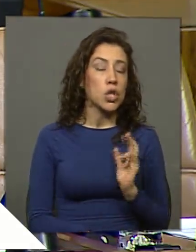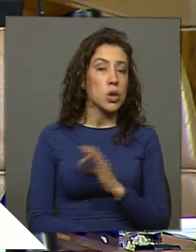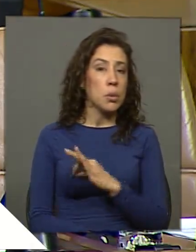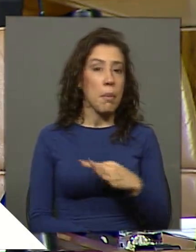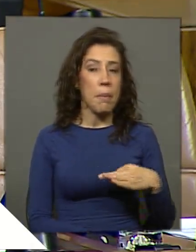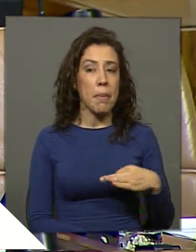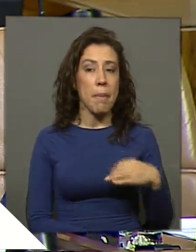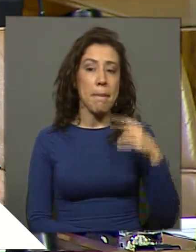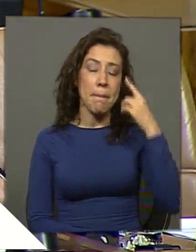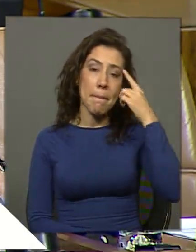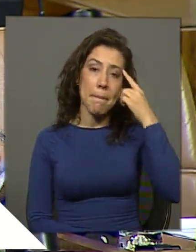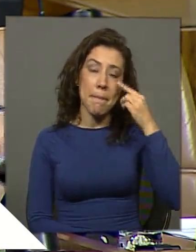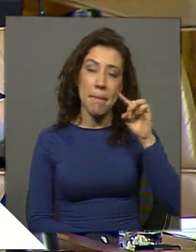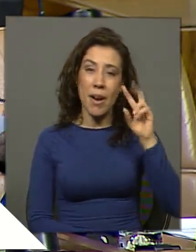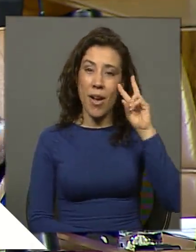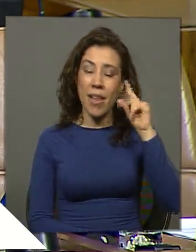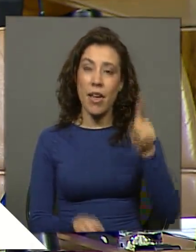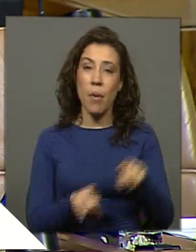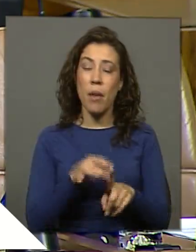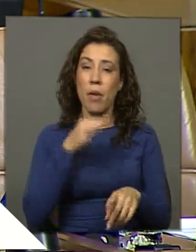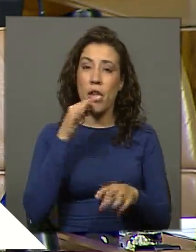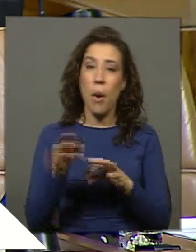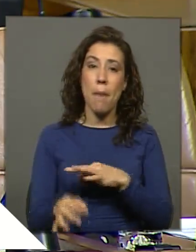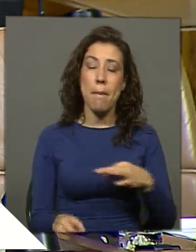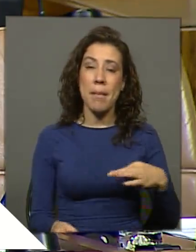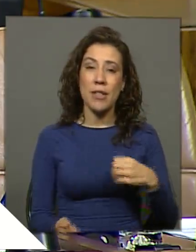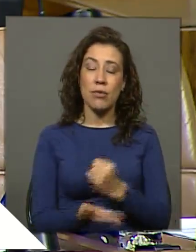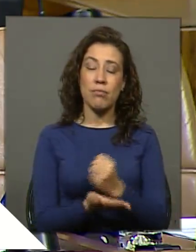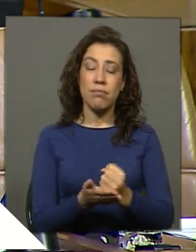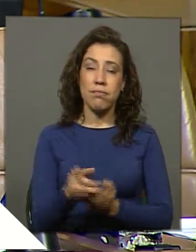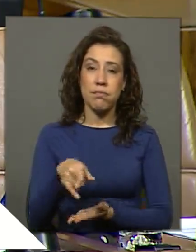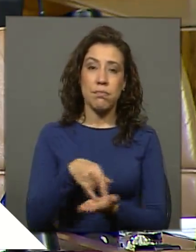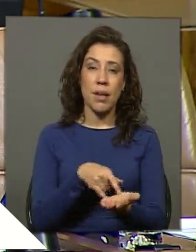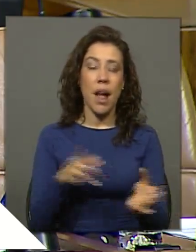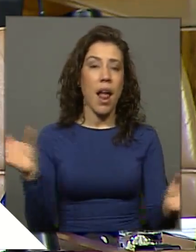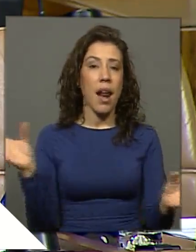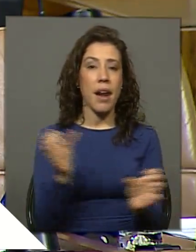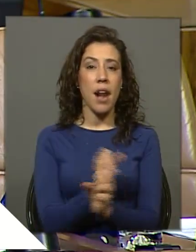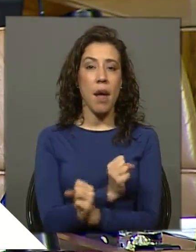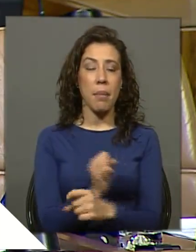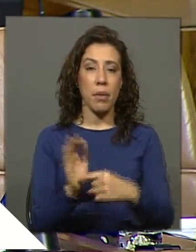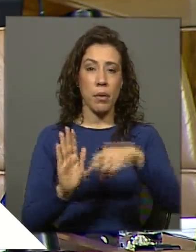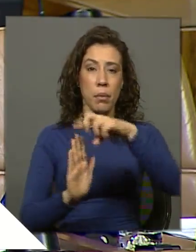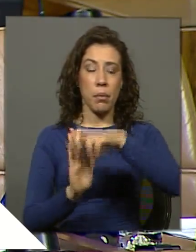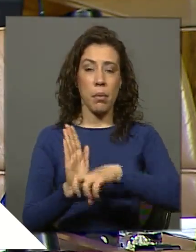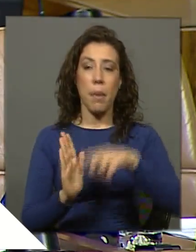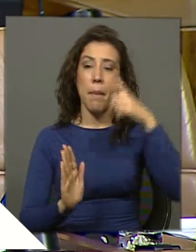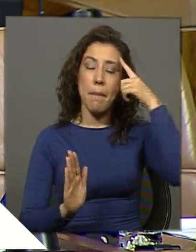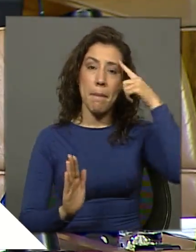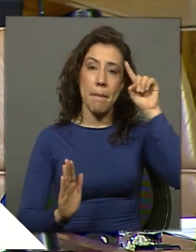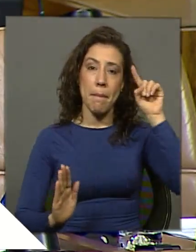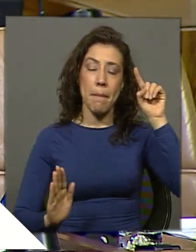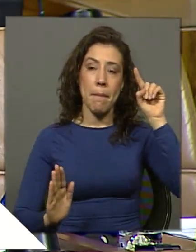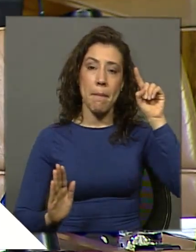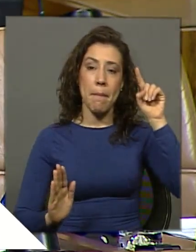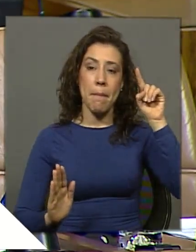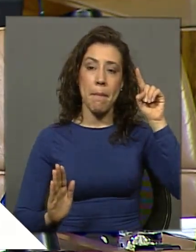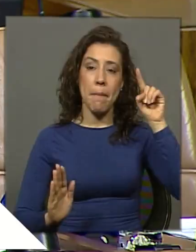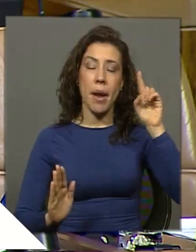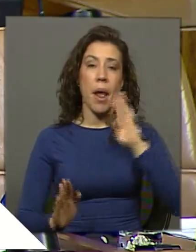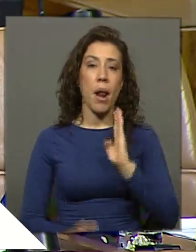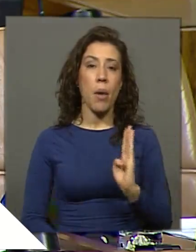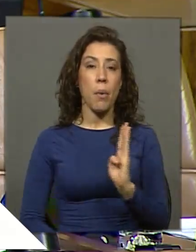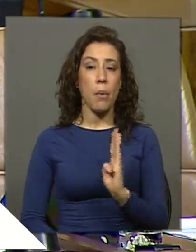pero la idea como también dijo el ministro es poder despachar a la brevedad este proyecto para poder para que esos